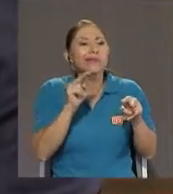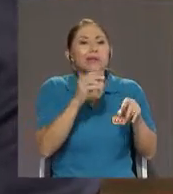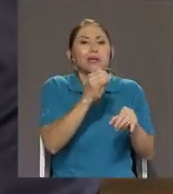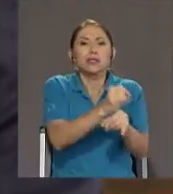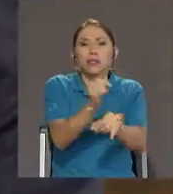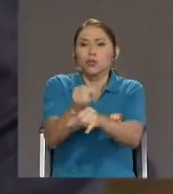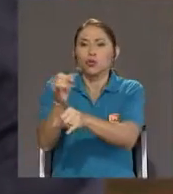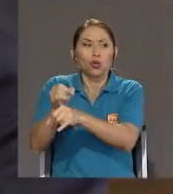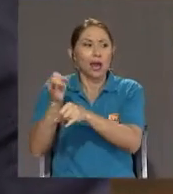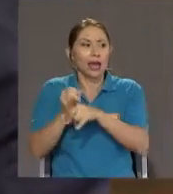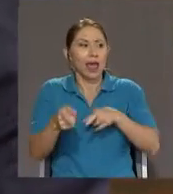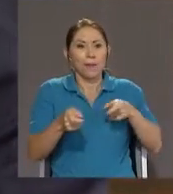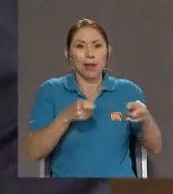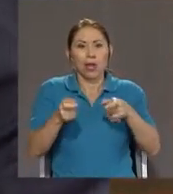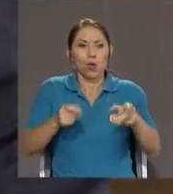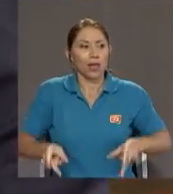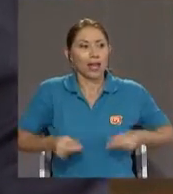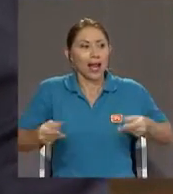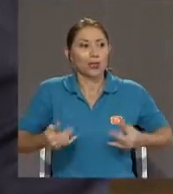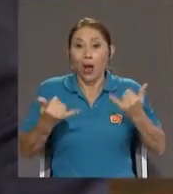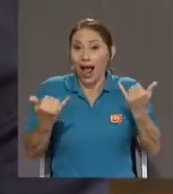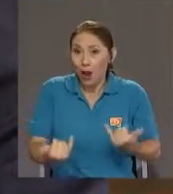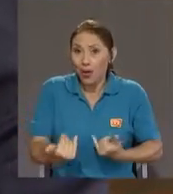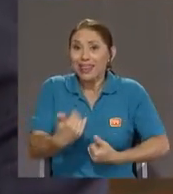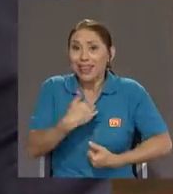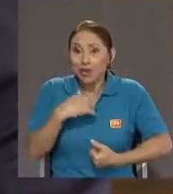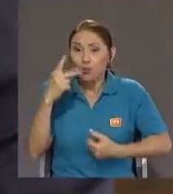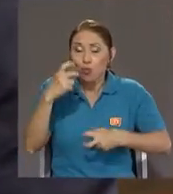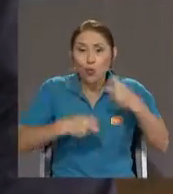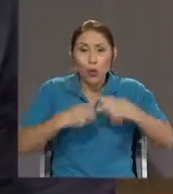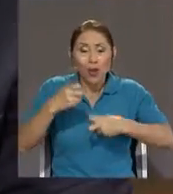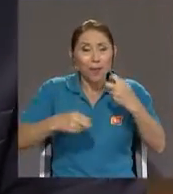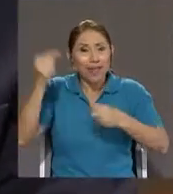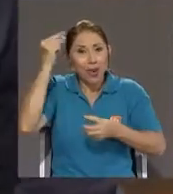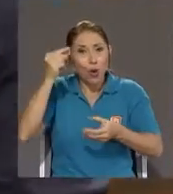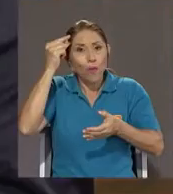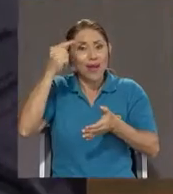tenemos un problema, como dicen ahora, de gobernanza fiscal. Uh-huh.